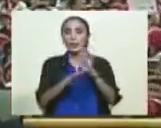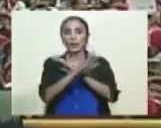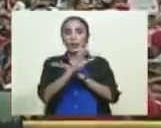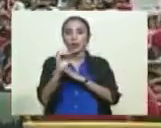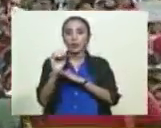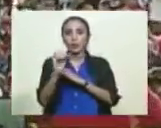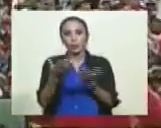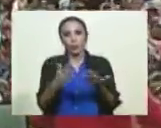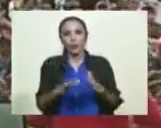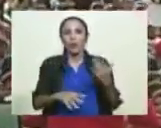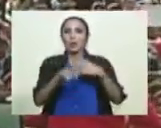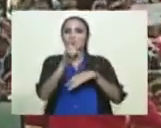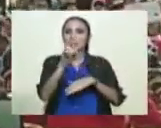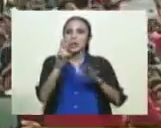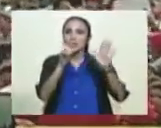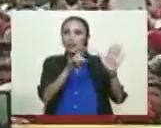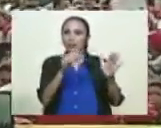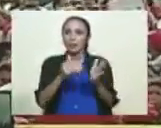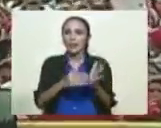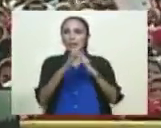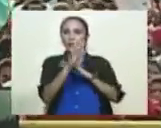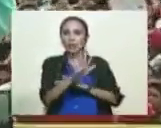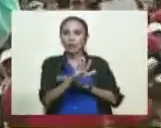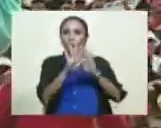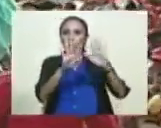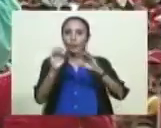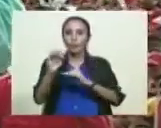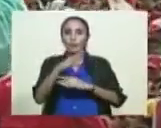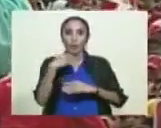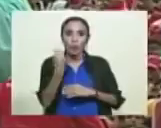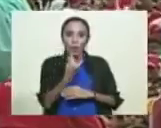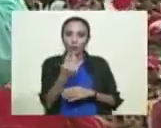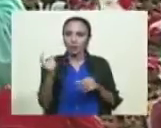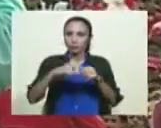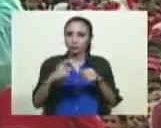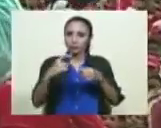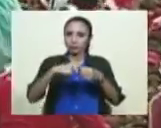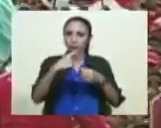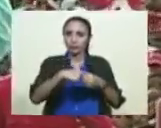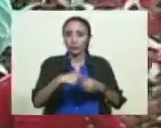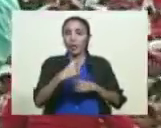7.590 jóvenes. Y en el mes de mayo vamos a incorporar